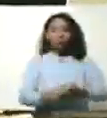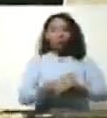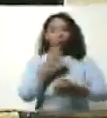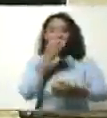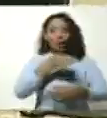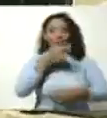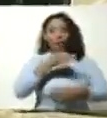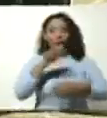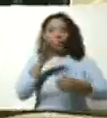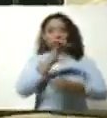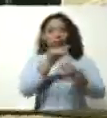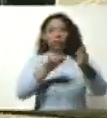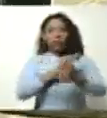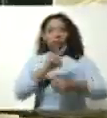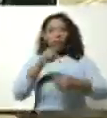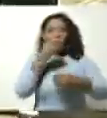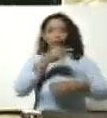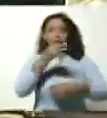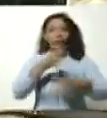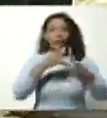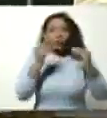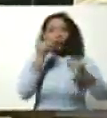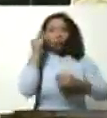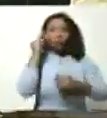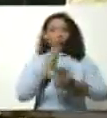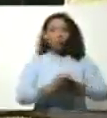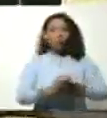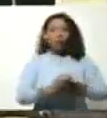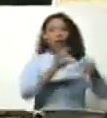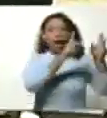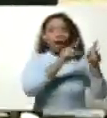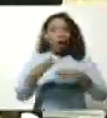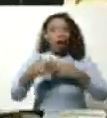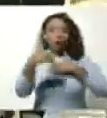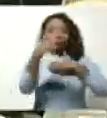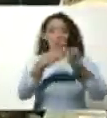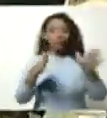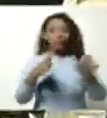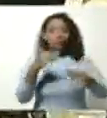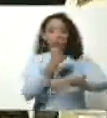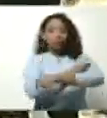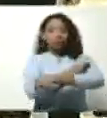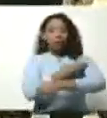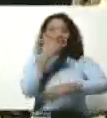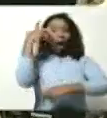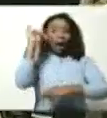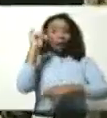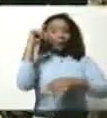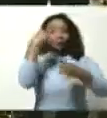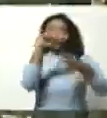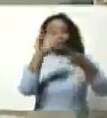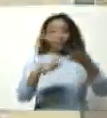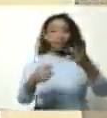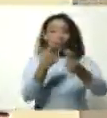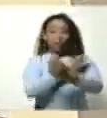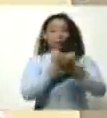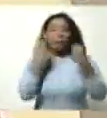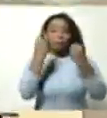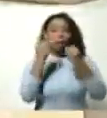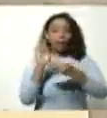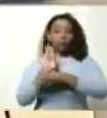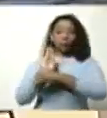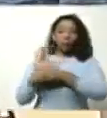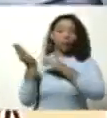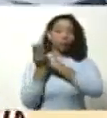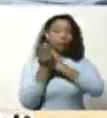tardes, vicepresidenta. Buenas tardes a todas y a todas. El plan ampliado de inmunizaciones comprende una serie de vacunas para la prevención